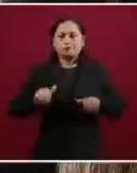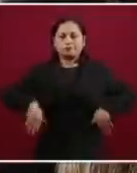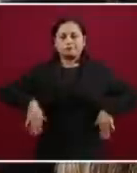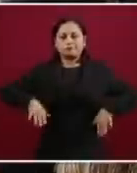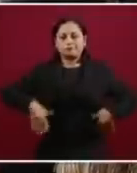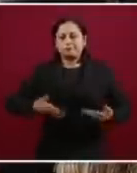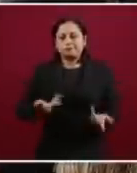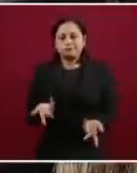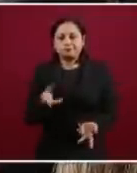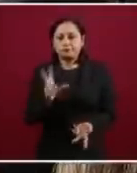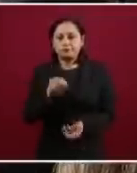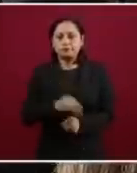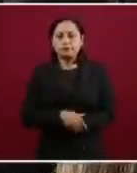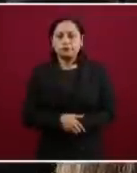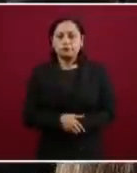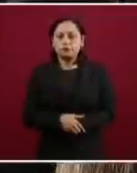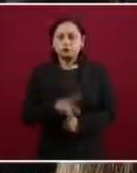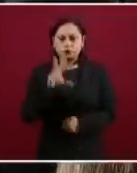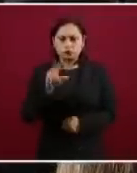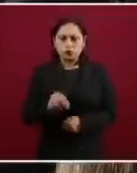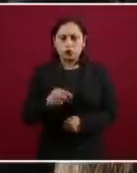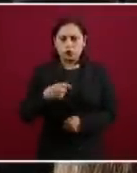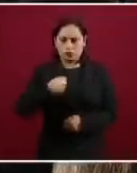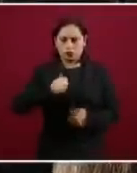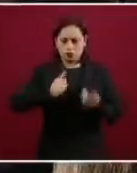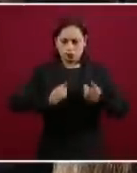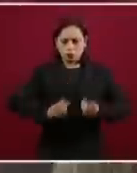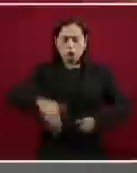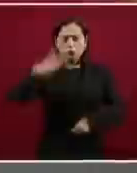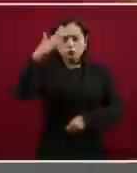No, no, no, no, no. Un dirigente tiene que ir al frente